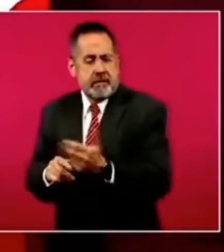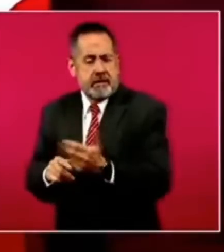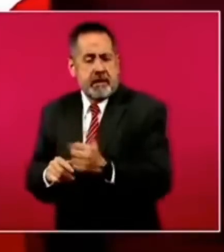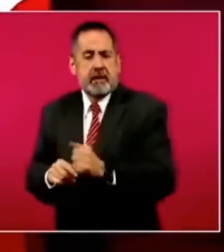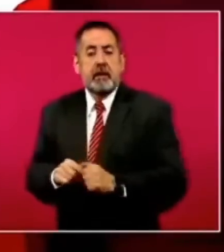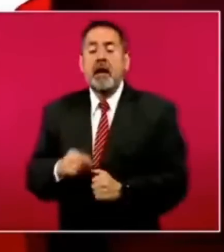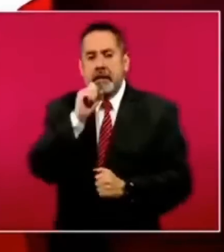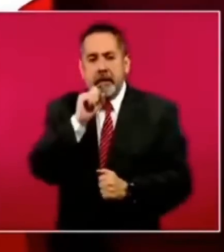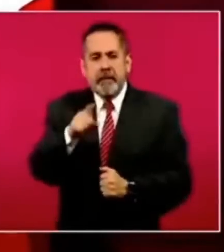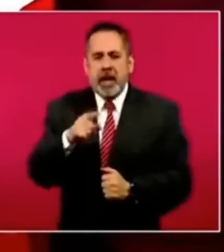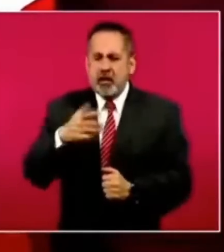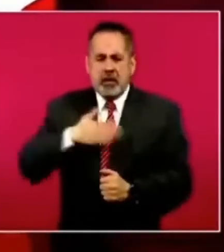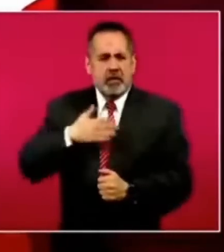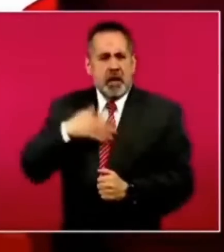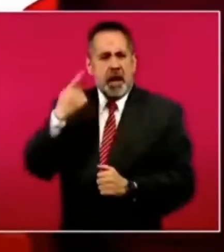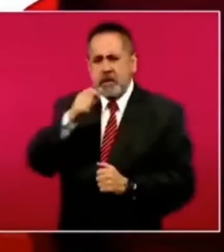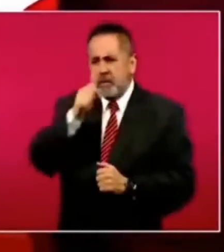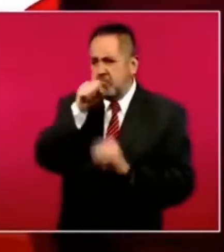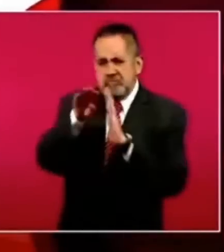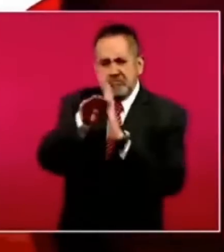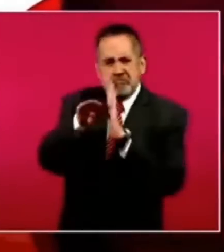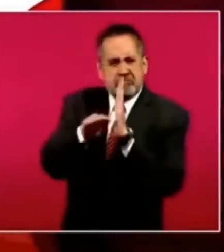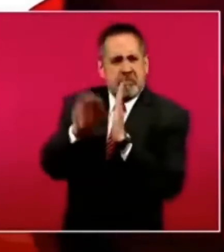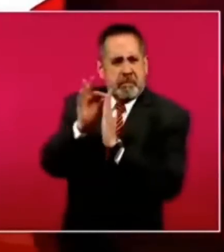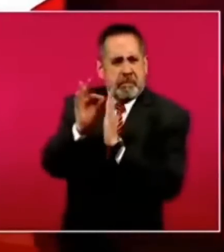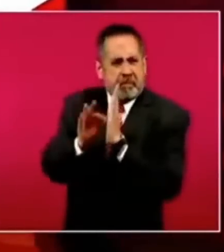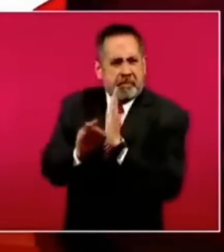Y hay instrucciones